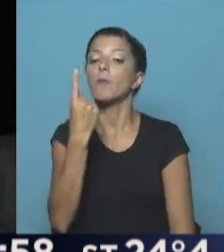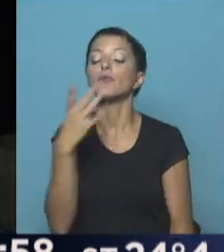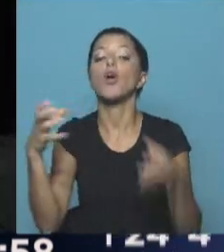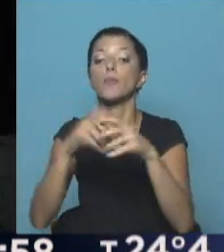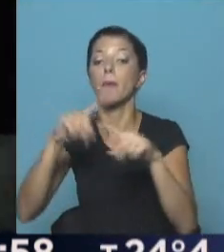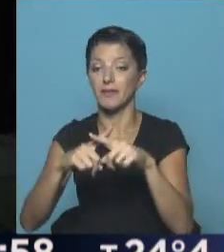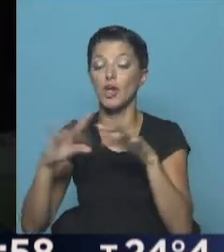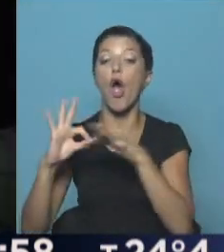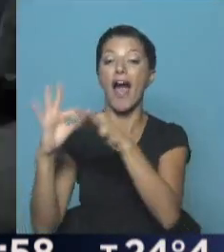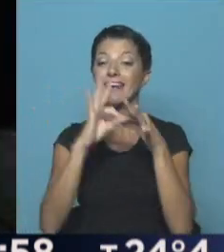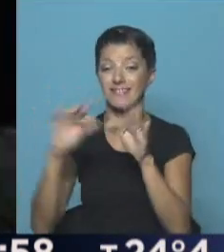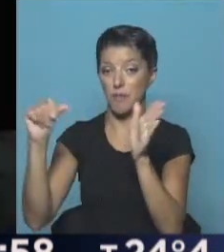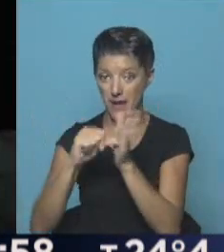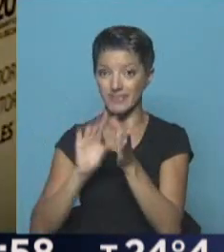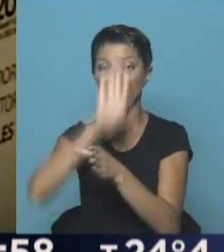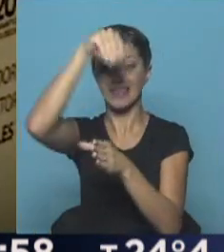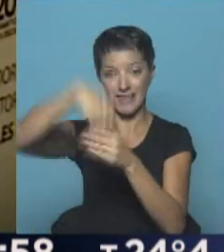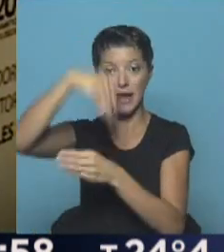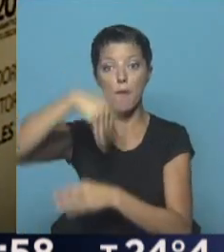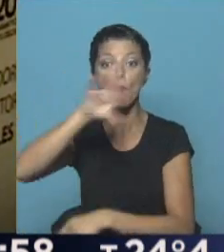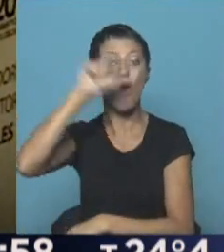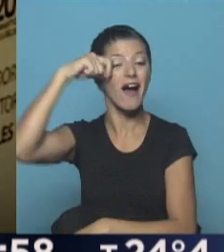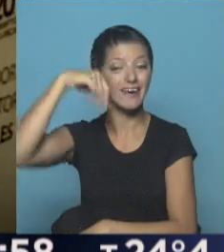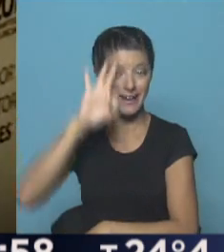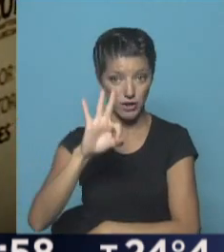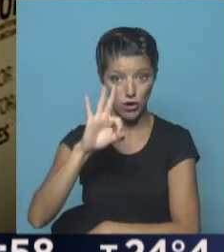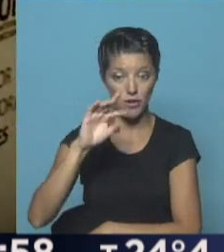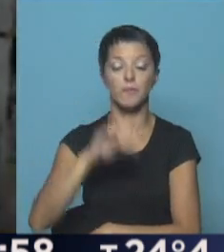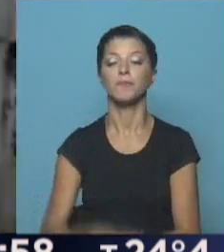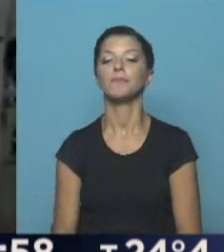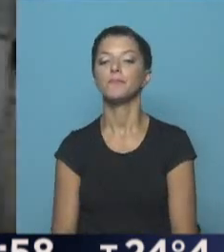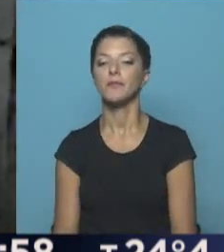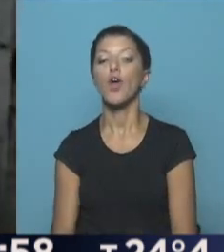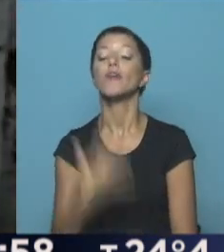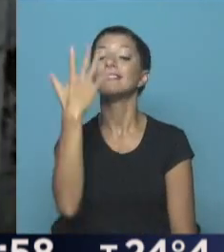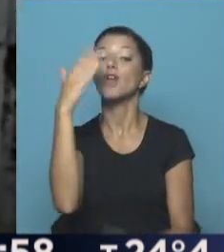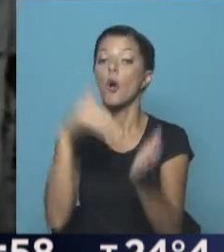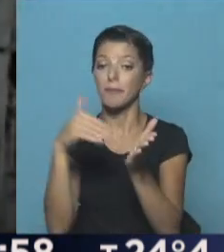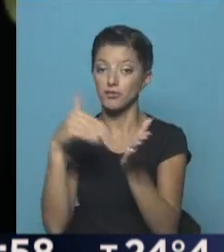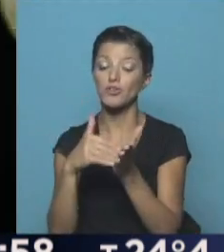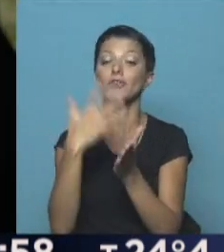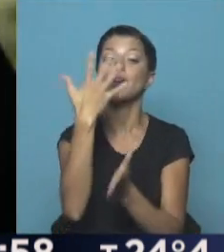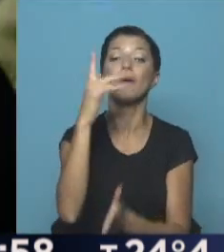País, integrado por Lenín Moreno y Jorge Glass, con